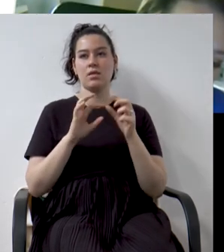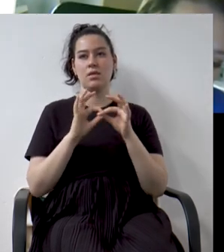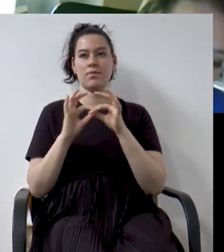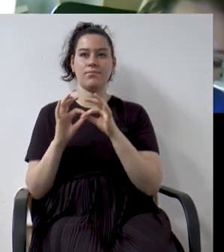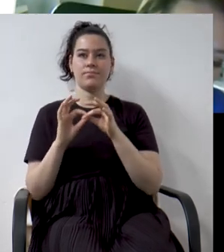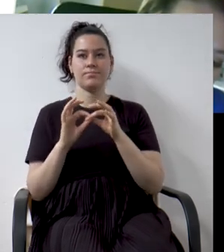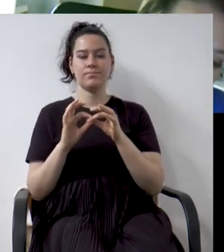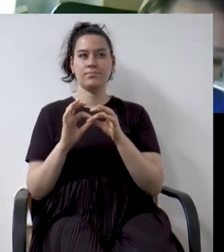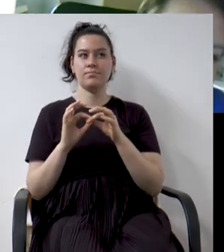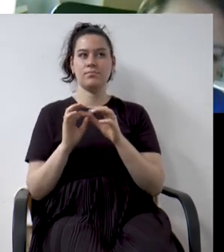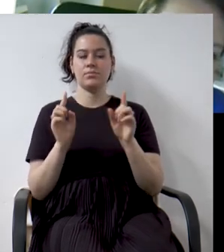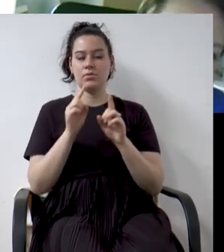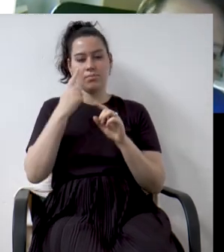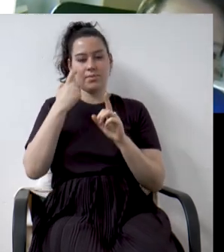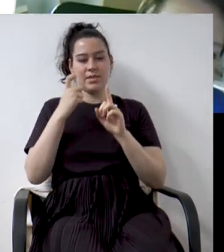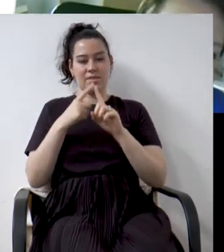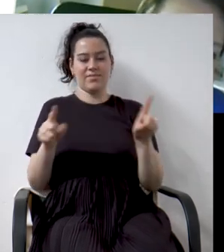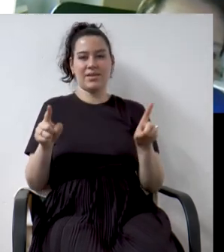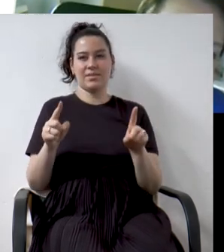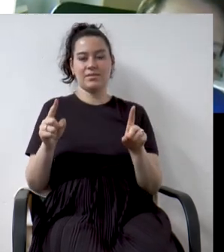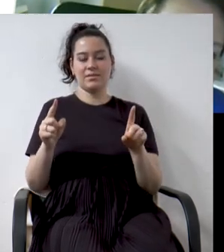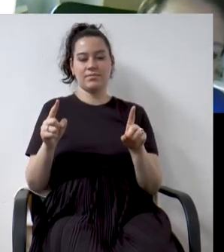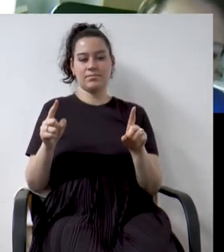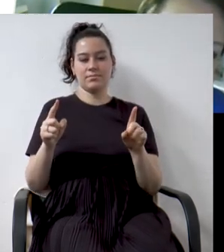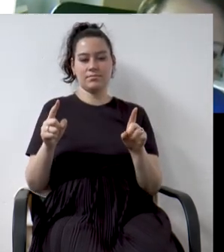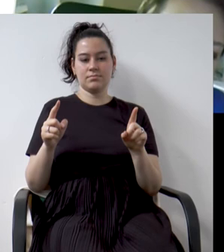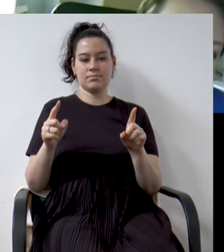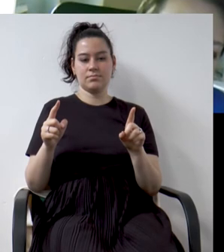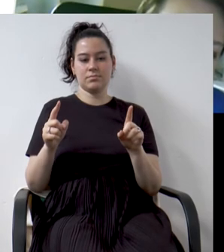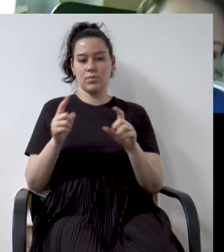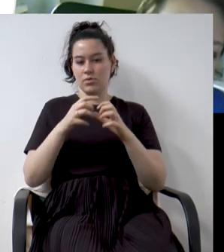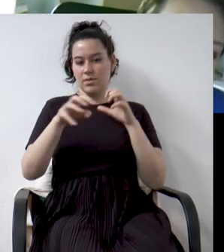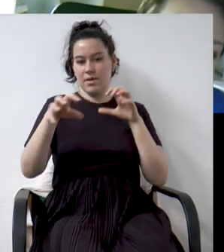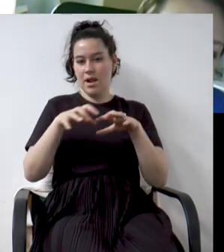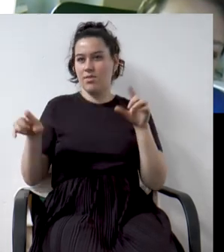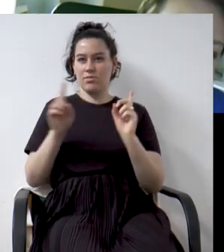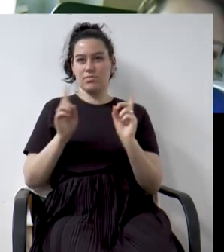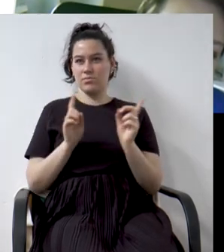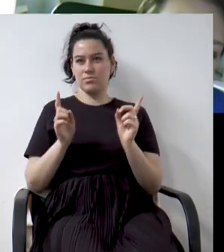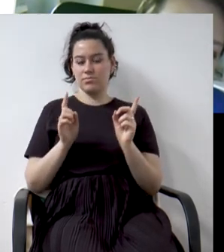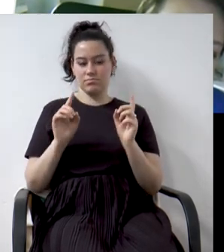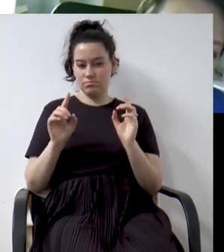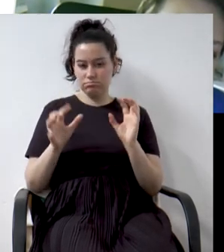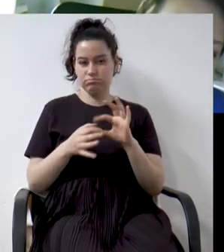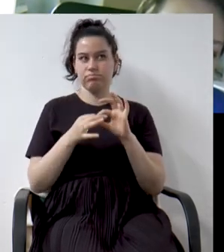las percibimos como diferentes ni como cosas separadas, sino que están totalmente articuladas.